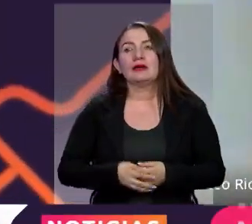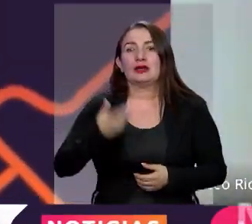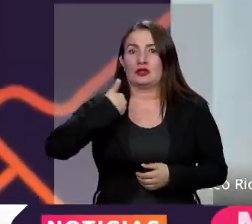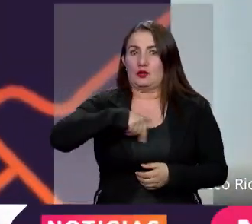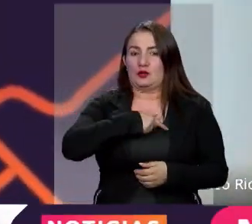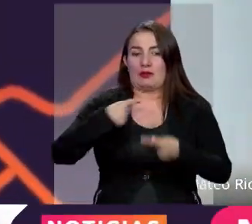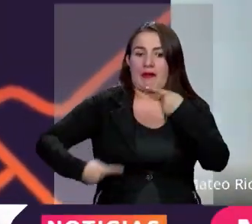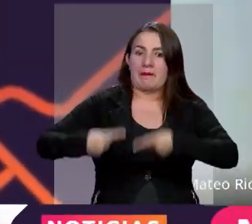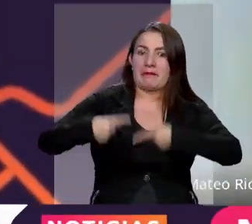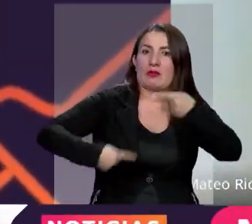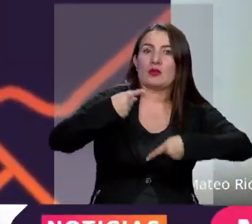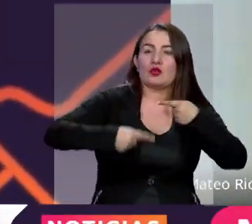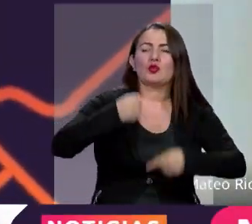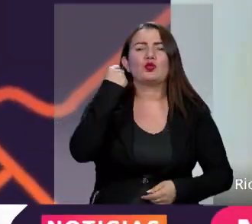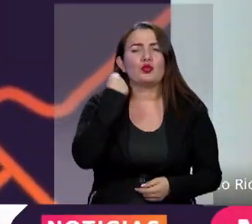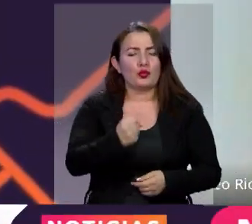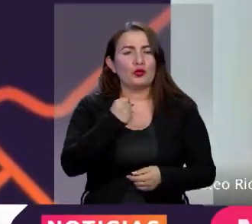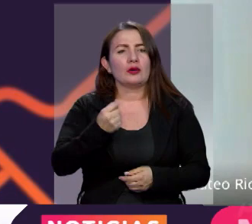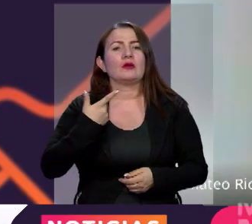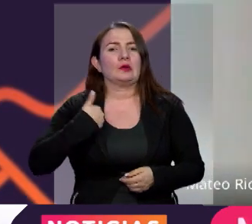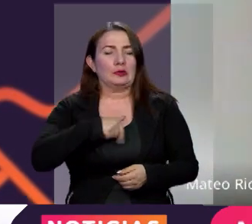de los campeonatos más duros,